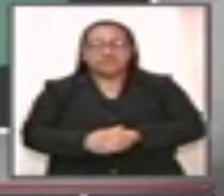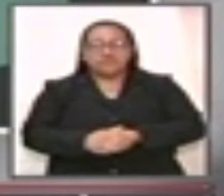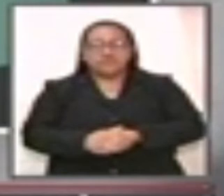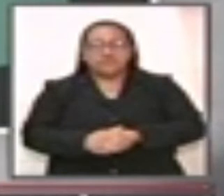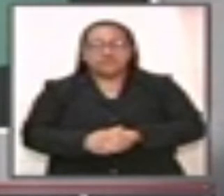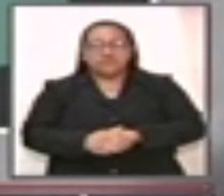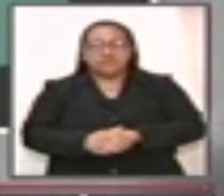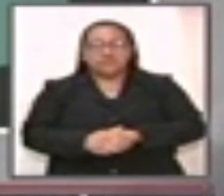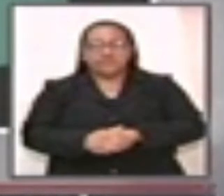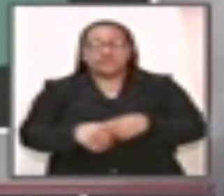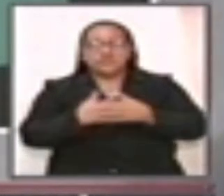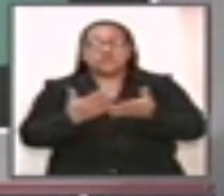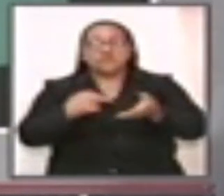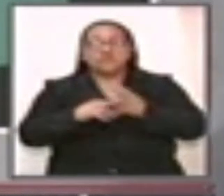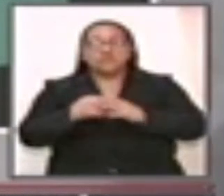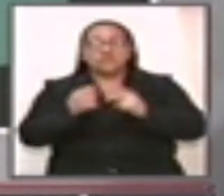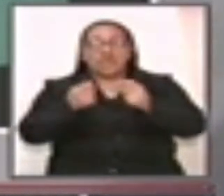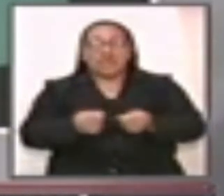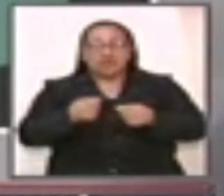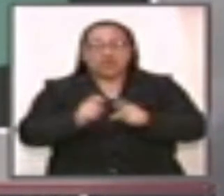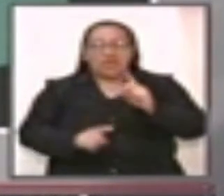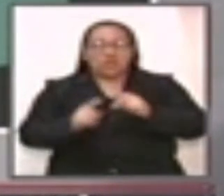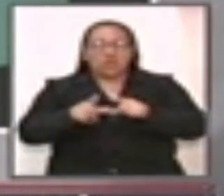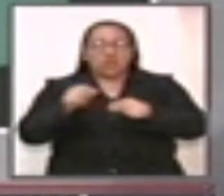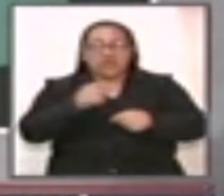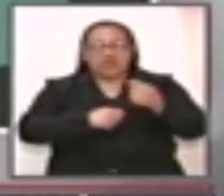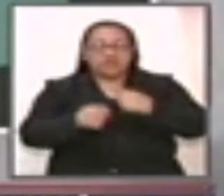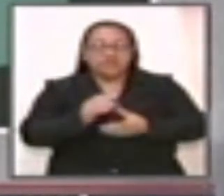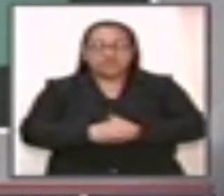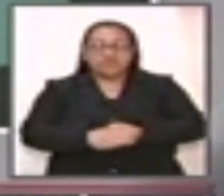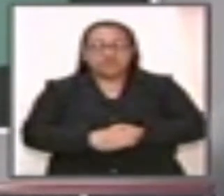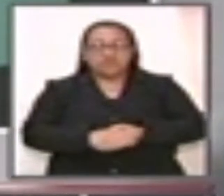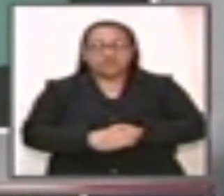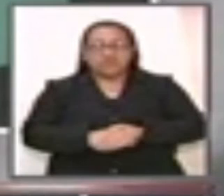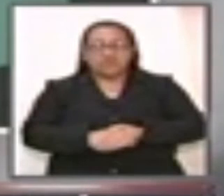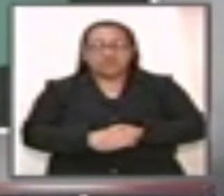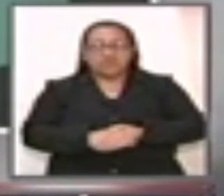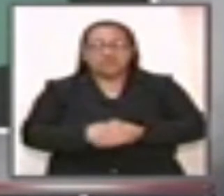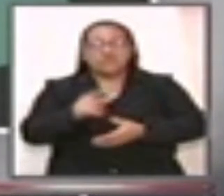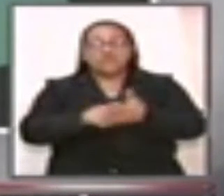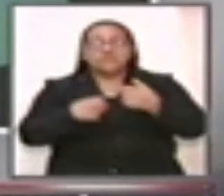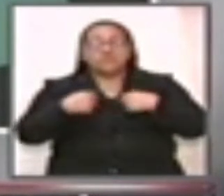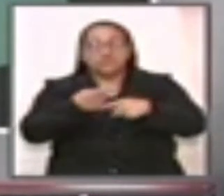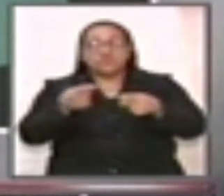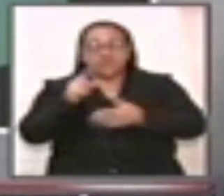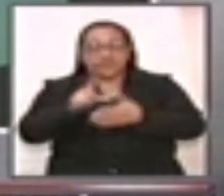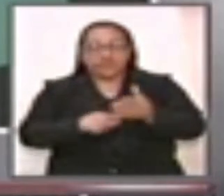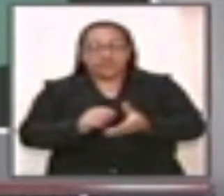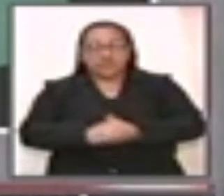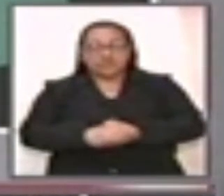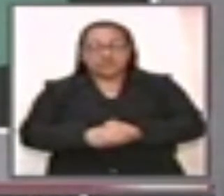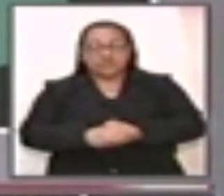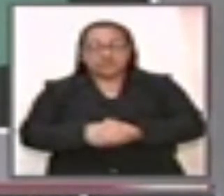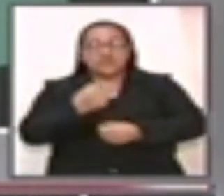entrada de los productos agrícolas en algunos de estos mercados. La lista la tienen ustedes, tenemos nosotros una lista